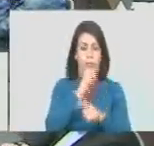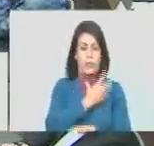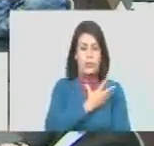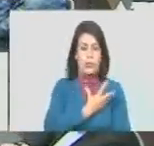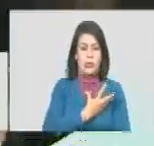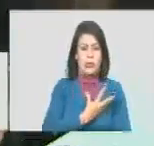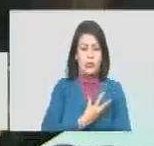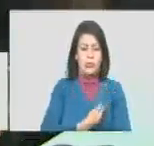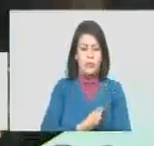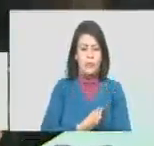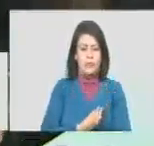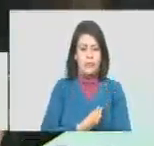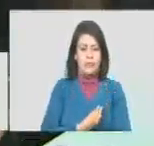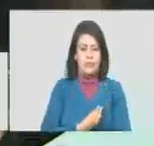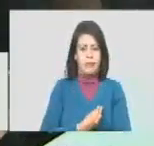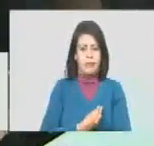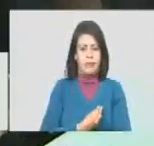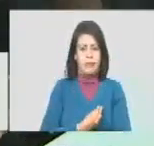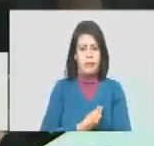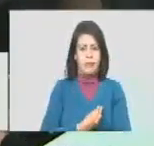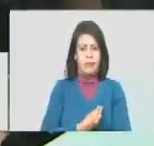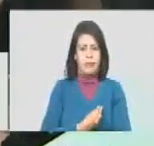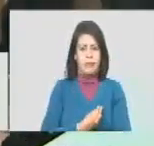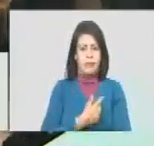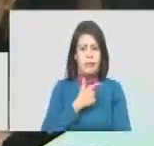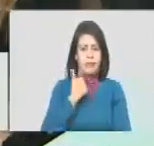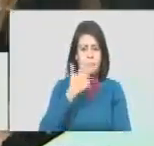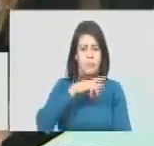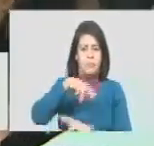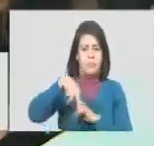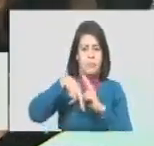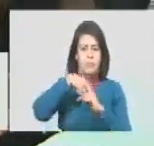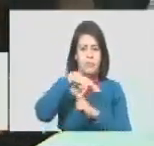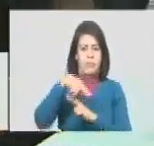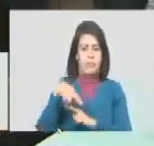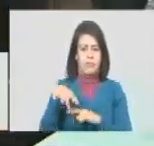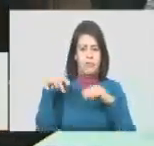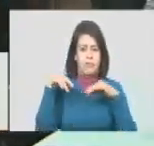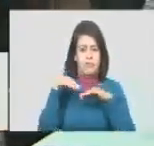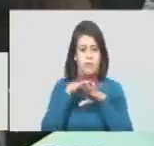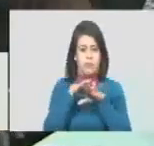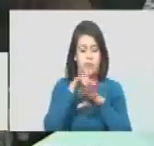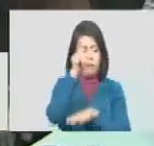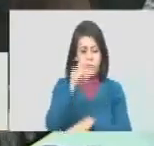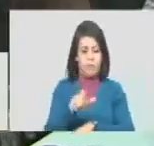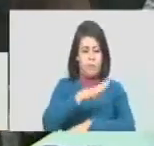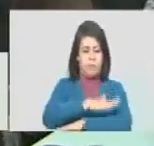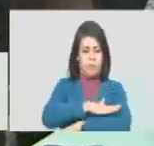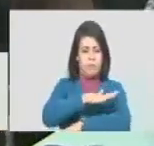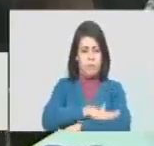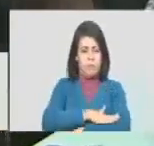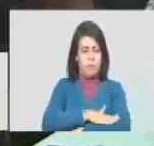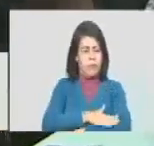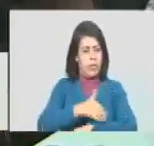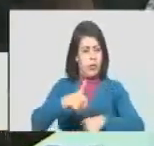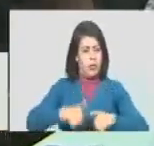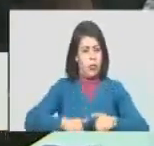triste: la partida de un revolucionario íntegro, de un revolucionario a carta